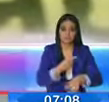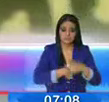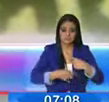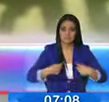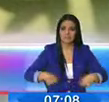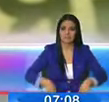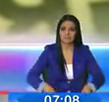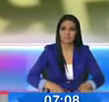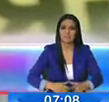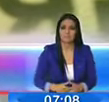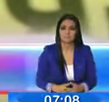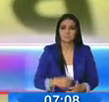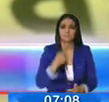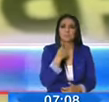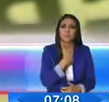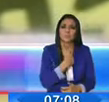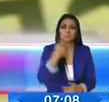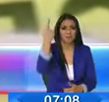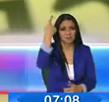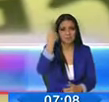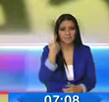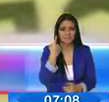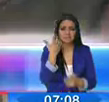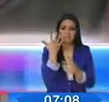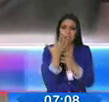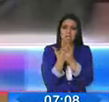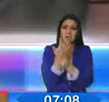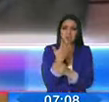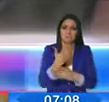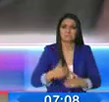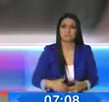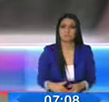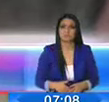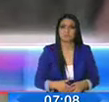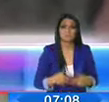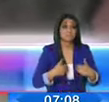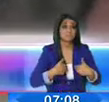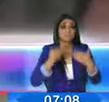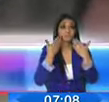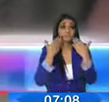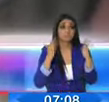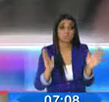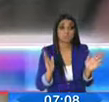entre ellos el cuello la cabeza la mano izquierda yo no sé